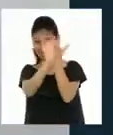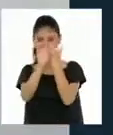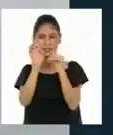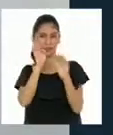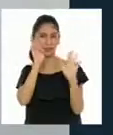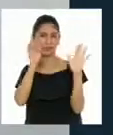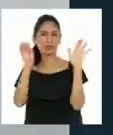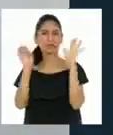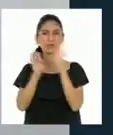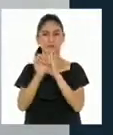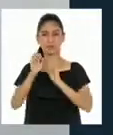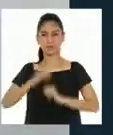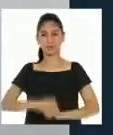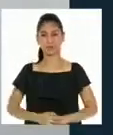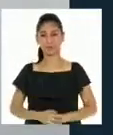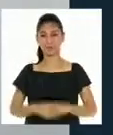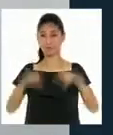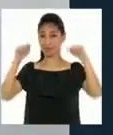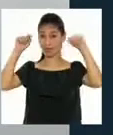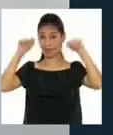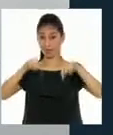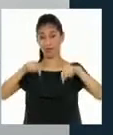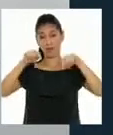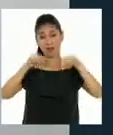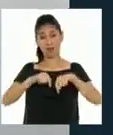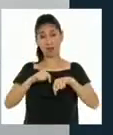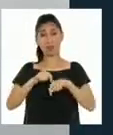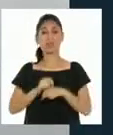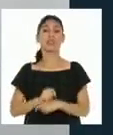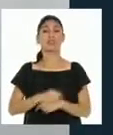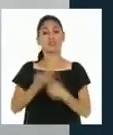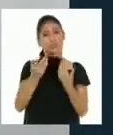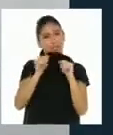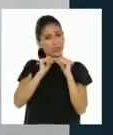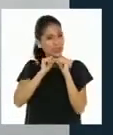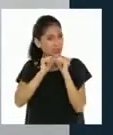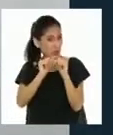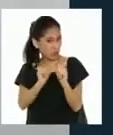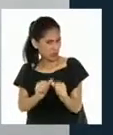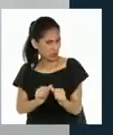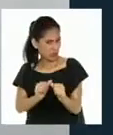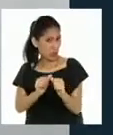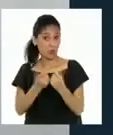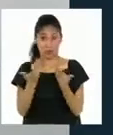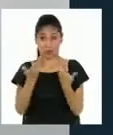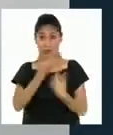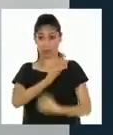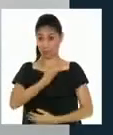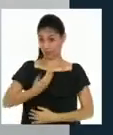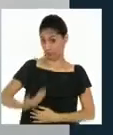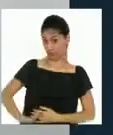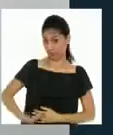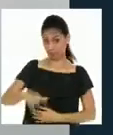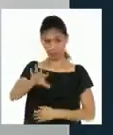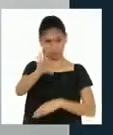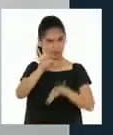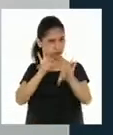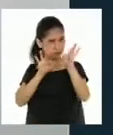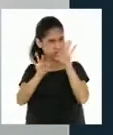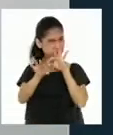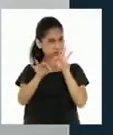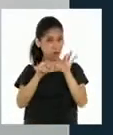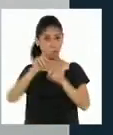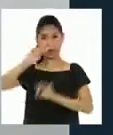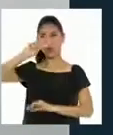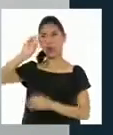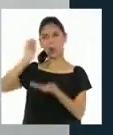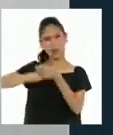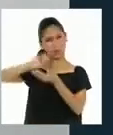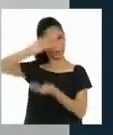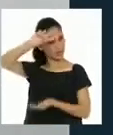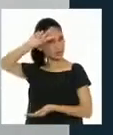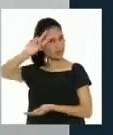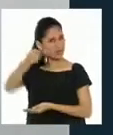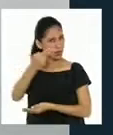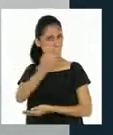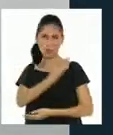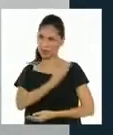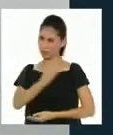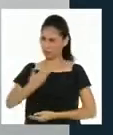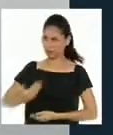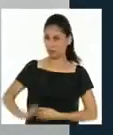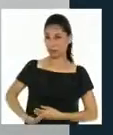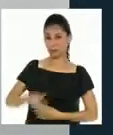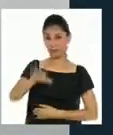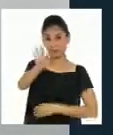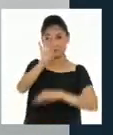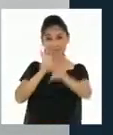ejemplo, ahora que seguimos en etapa de elecciones de una segunda vuelta para elegir a